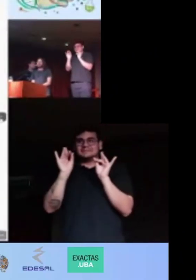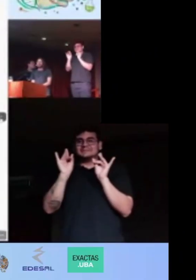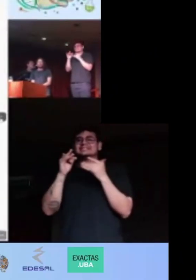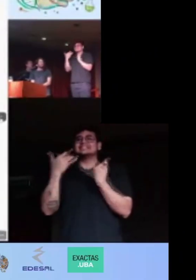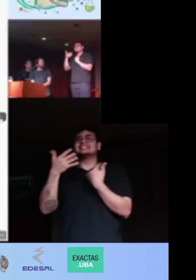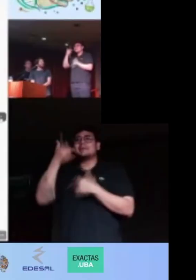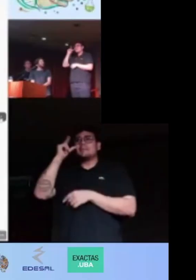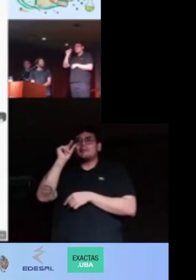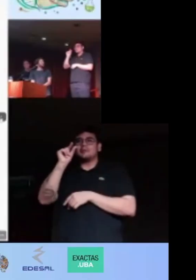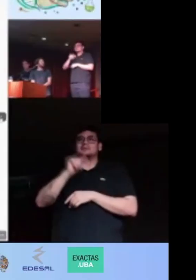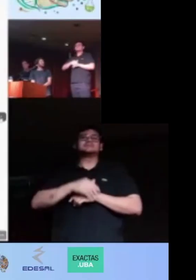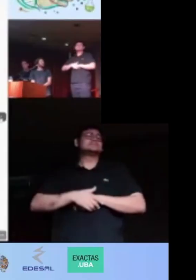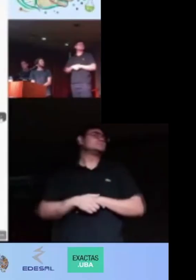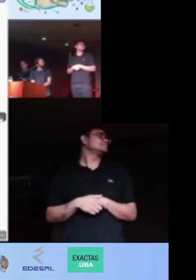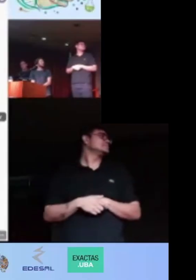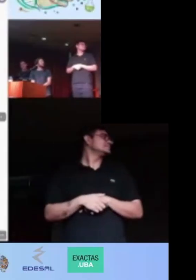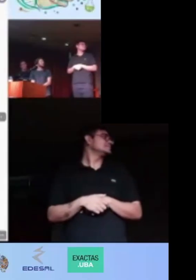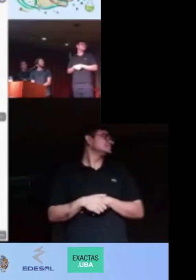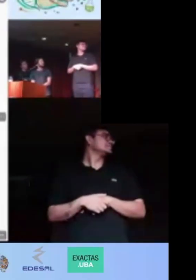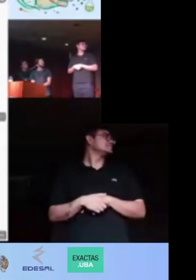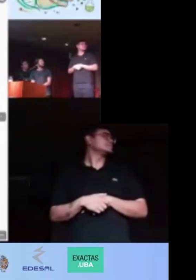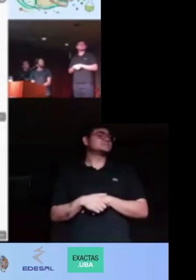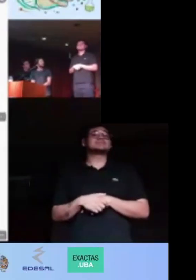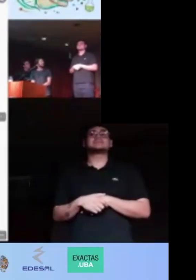el por qué nace,